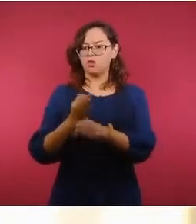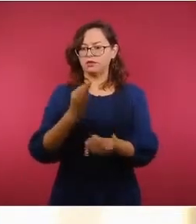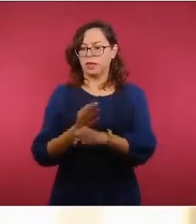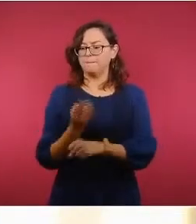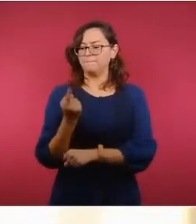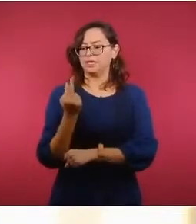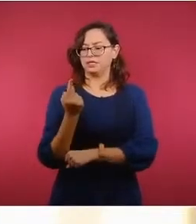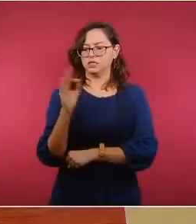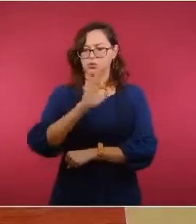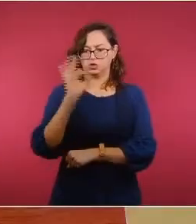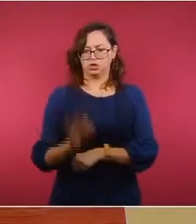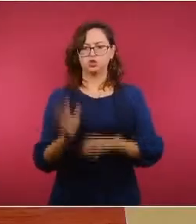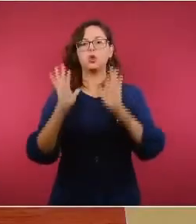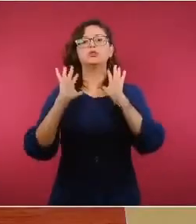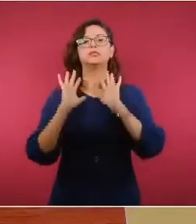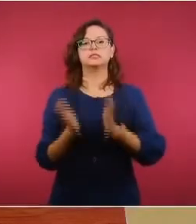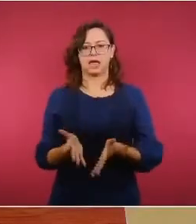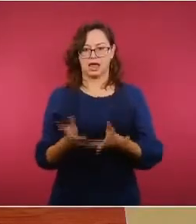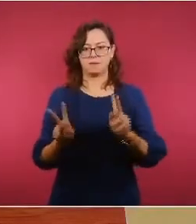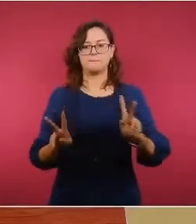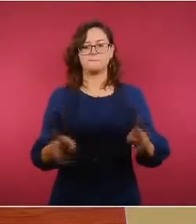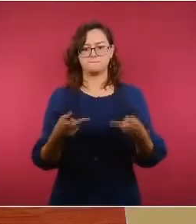expresó.